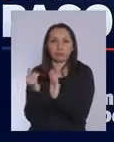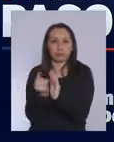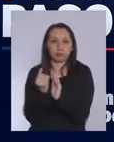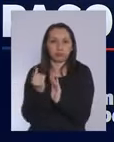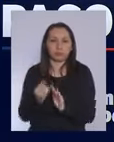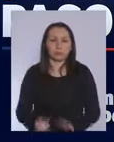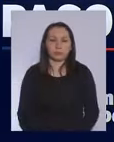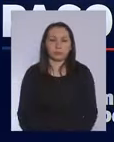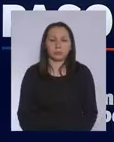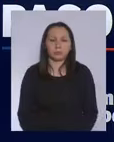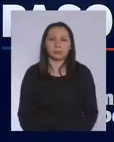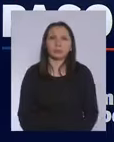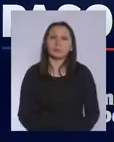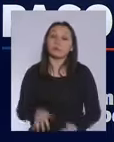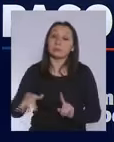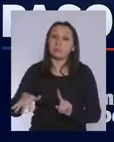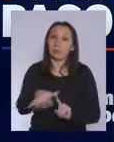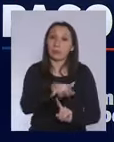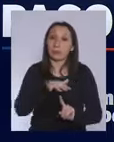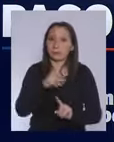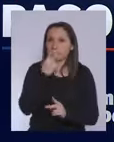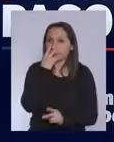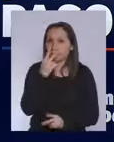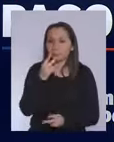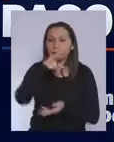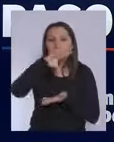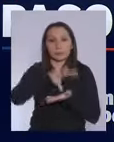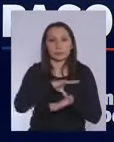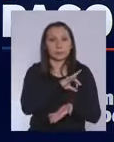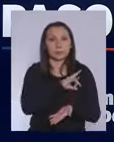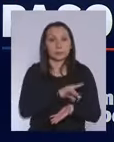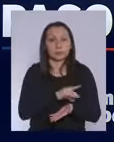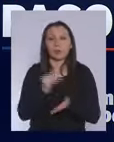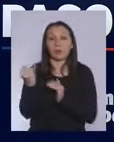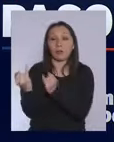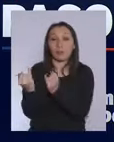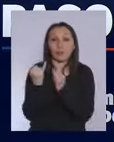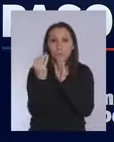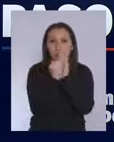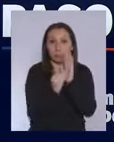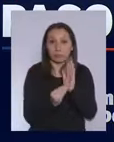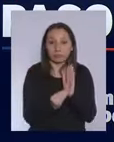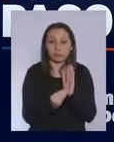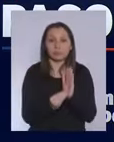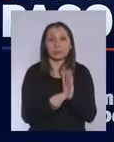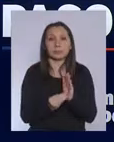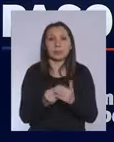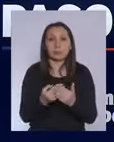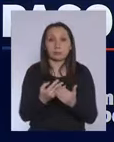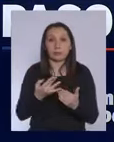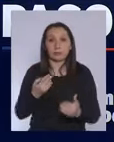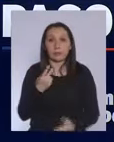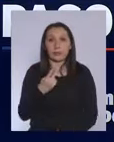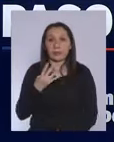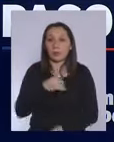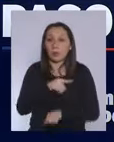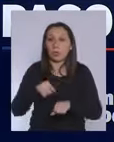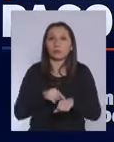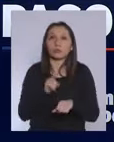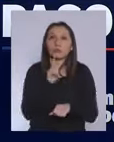en cuanto a la situación de nuestro país de acuerdo a los casos reportados durante las últimas 24 horas